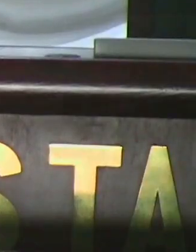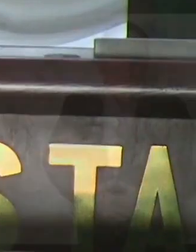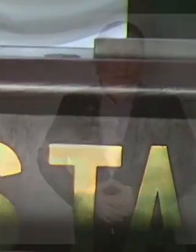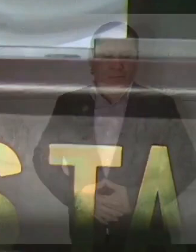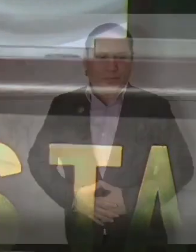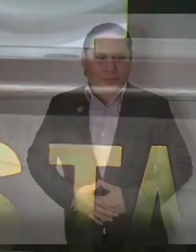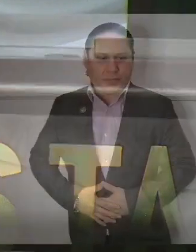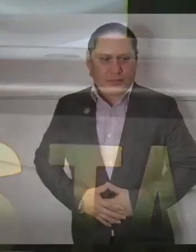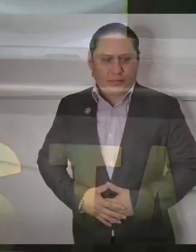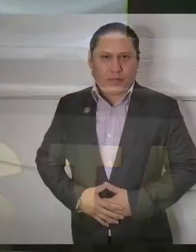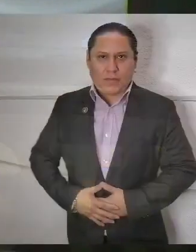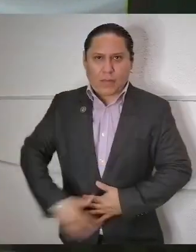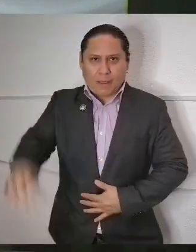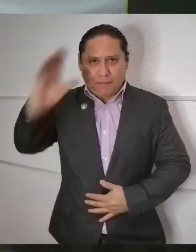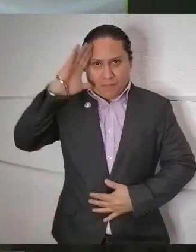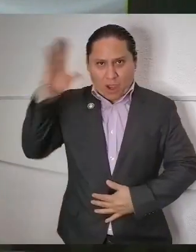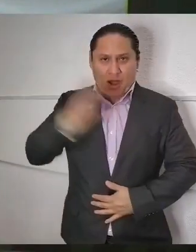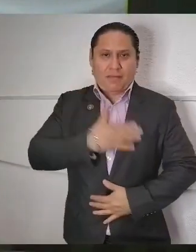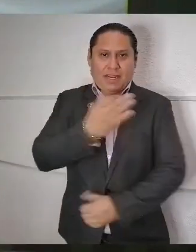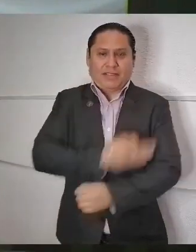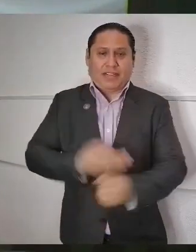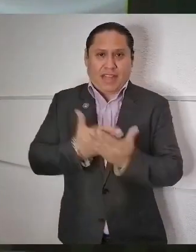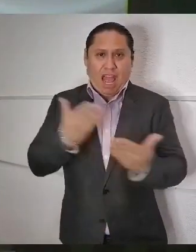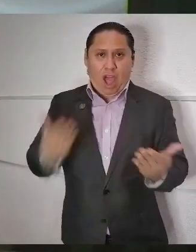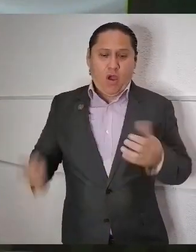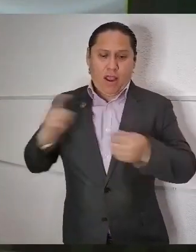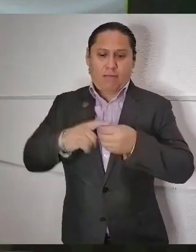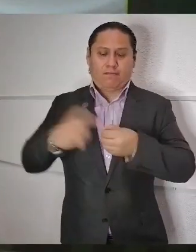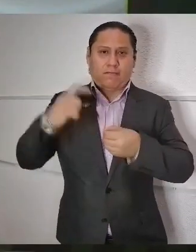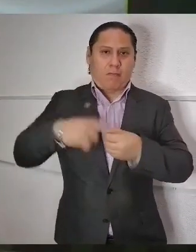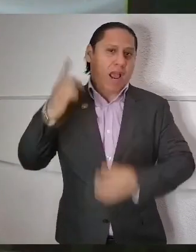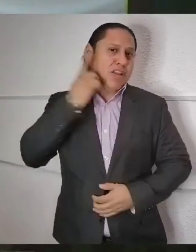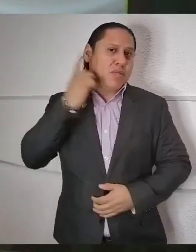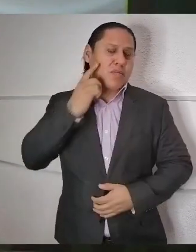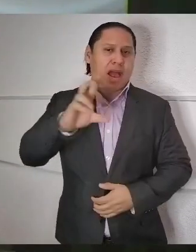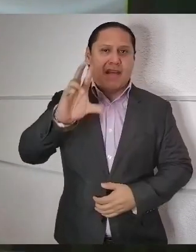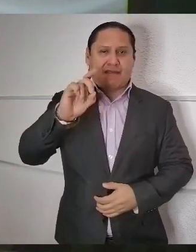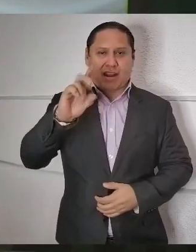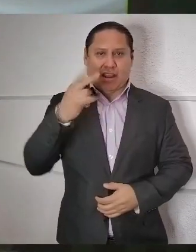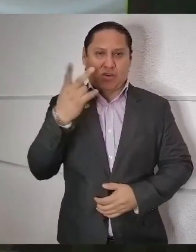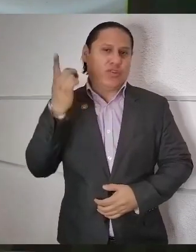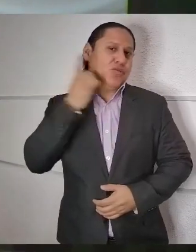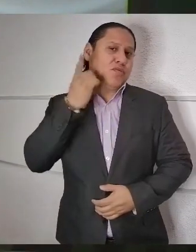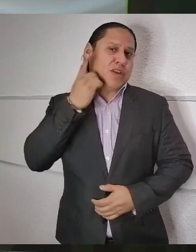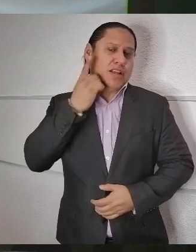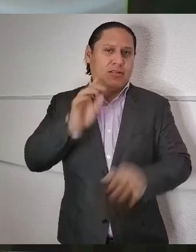Habiendo quórum de 31 diputadas y diputados, se abre la sesión.